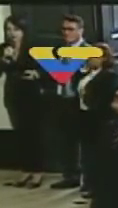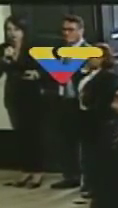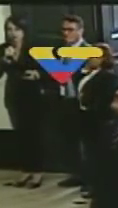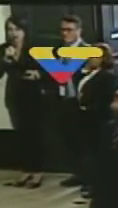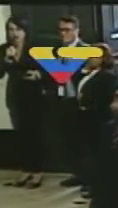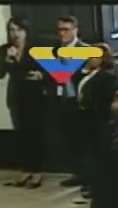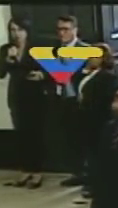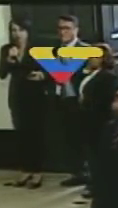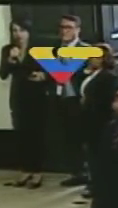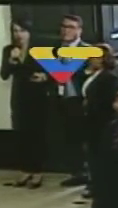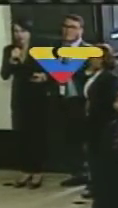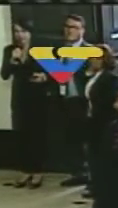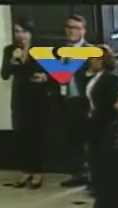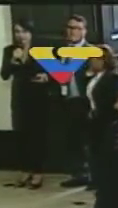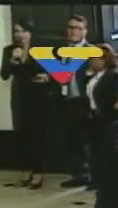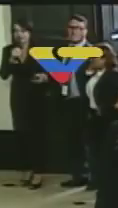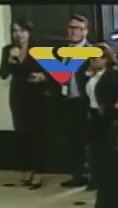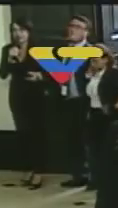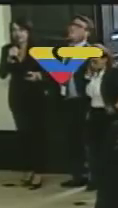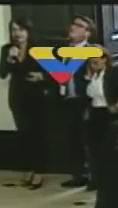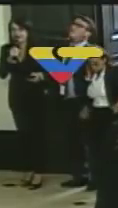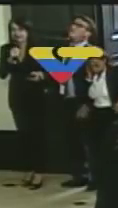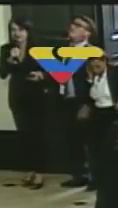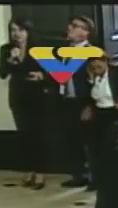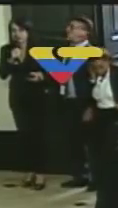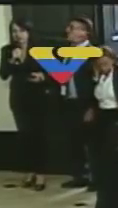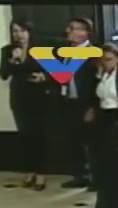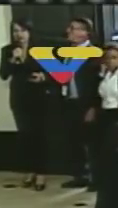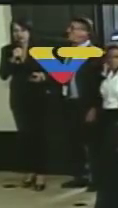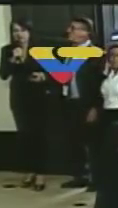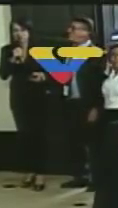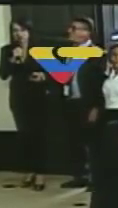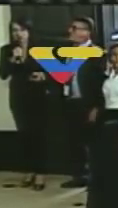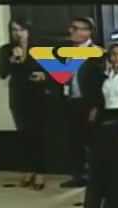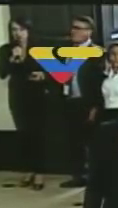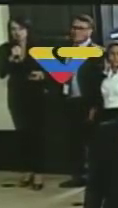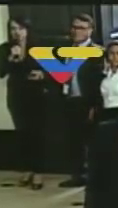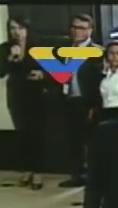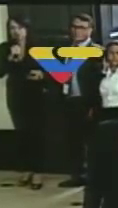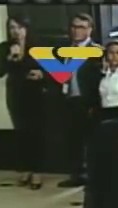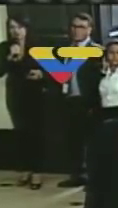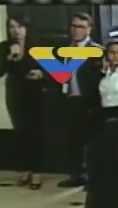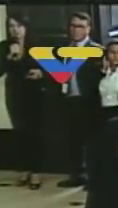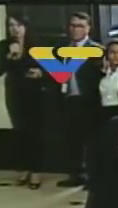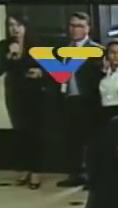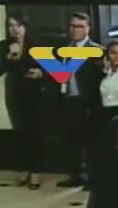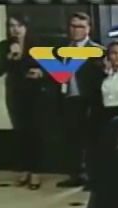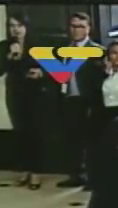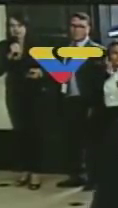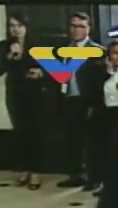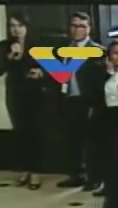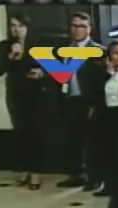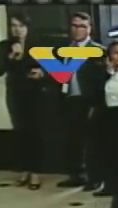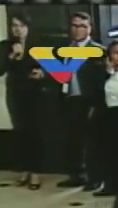mandatario nacional, acompañado de la directiva de la Asamblea Nacional Constituyente,